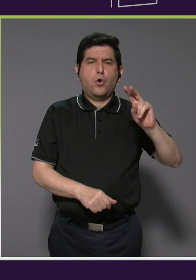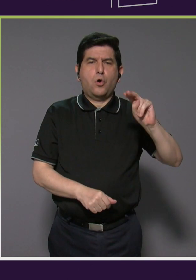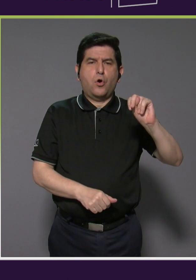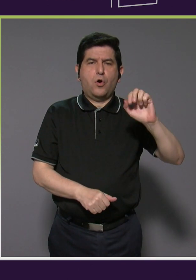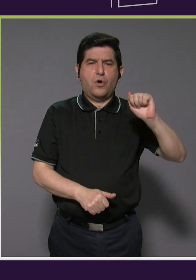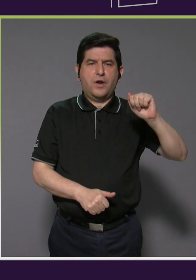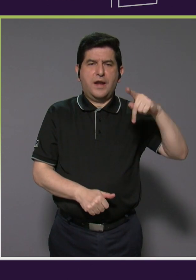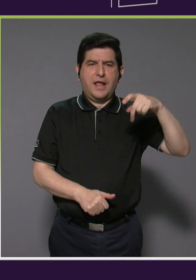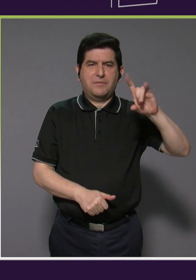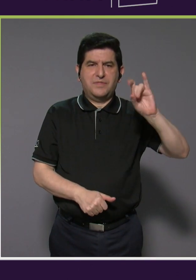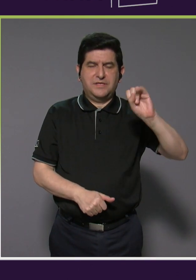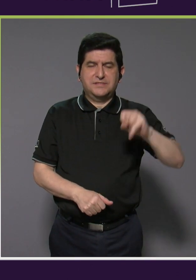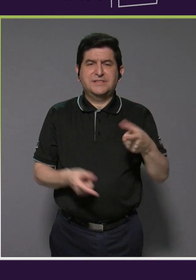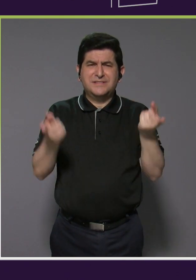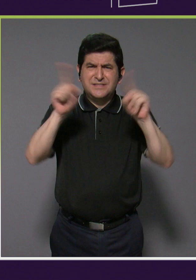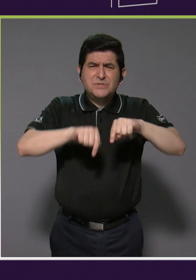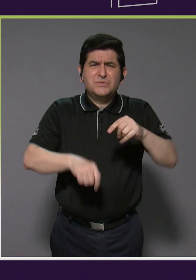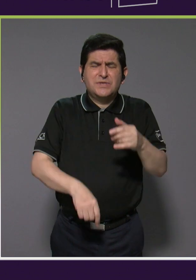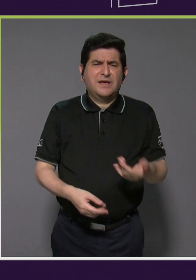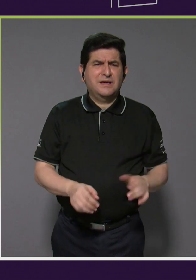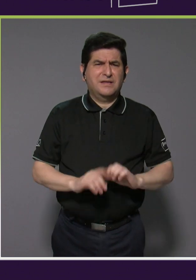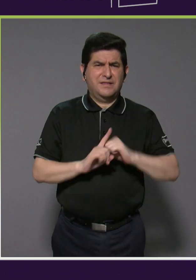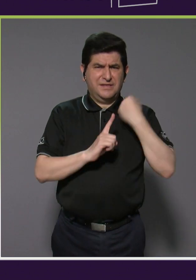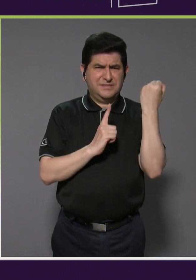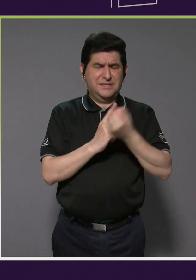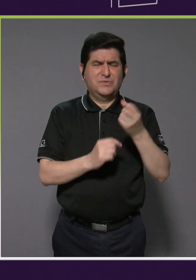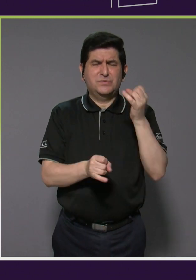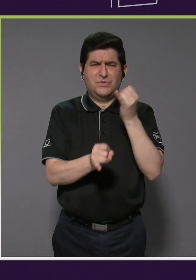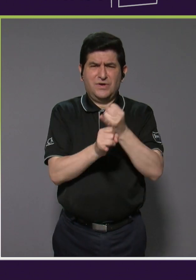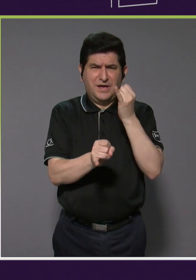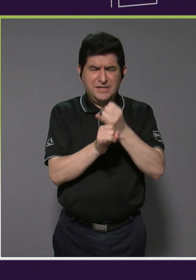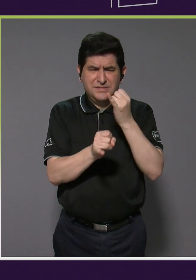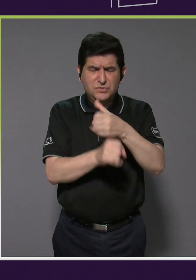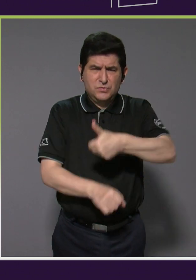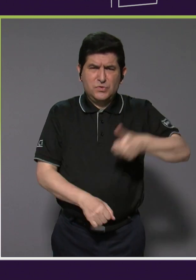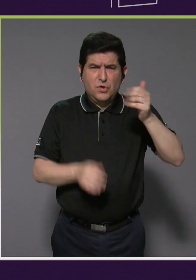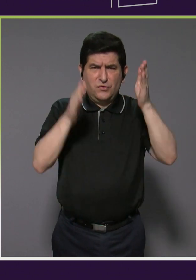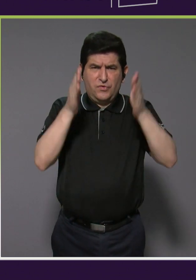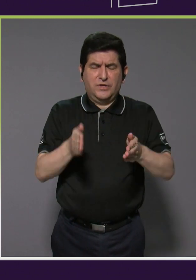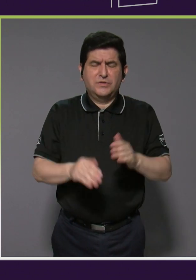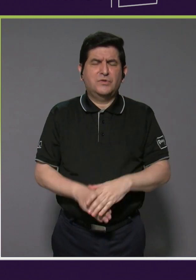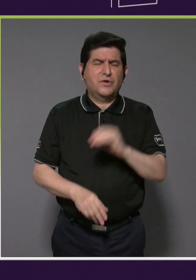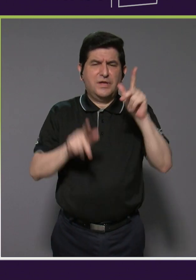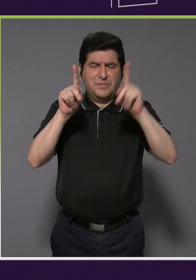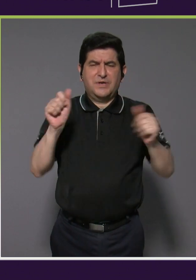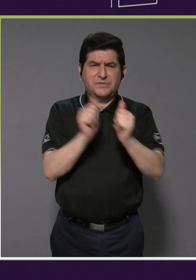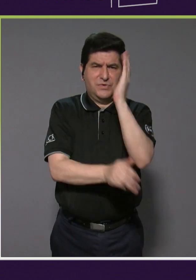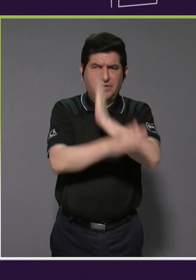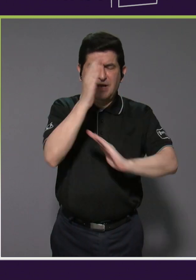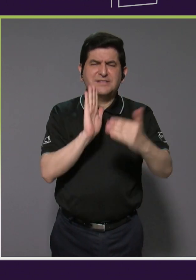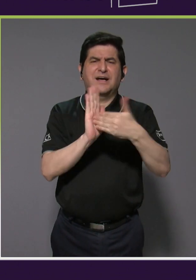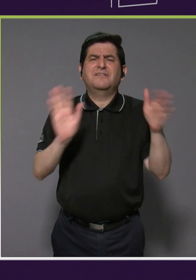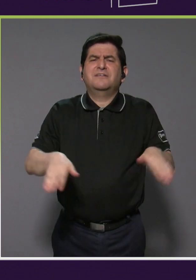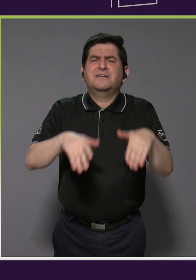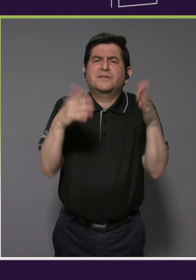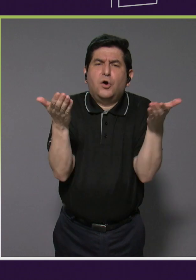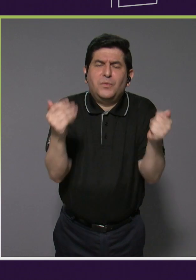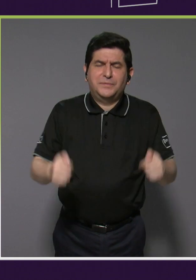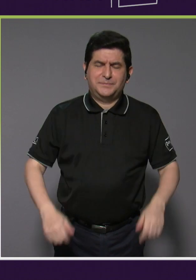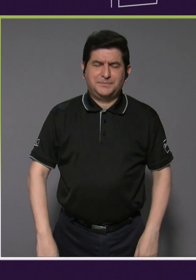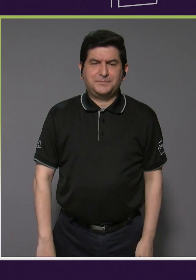afectaría, si esto llega a suceder, al ente rector y por consiguiente a los derechos de las personas con discapacidad?